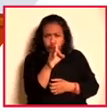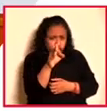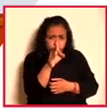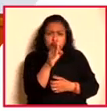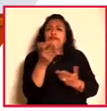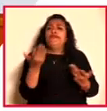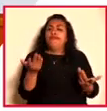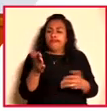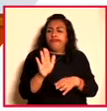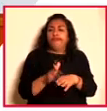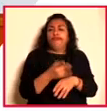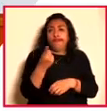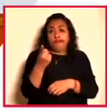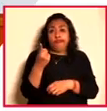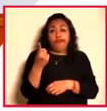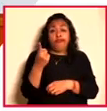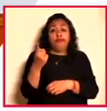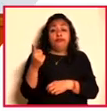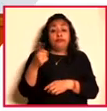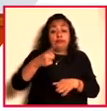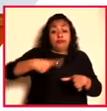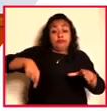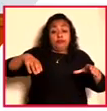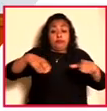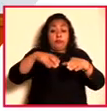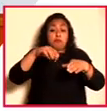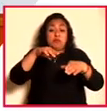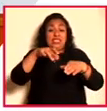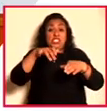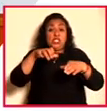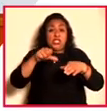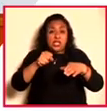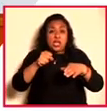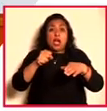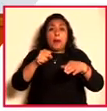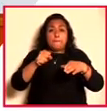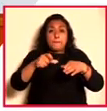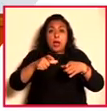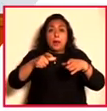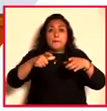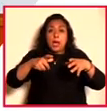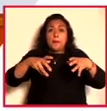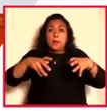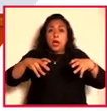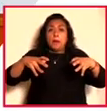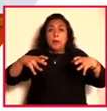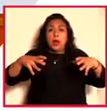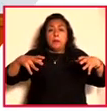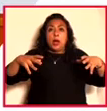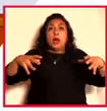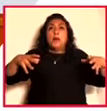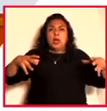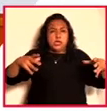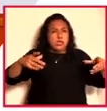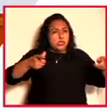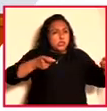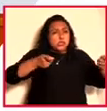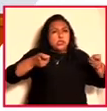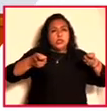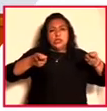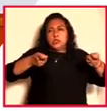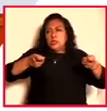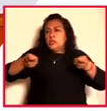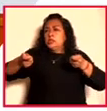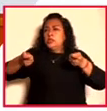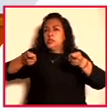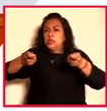Porque el Imperio Mexica se había estado expandiendo y había estado controlando y sojuzgando